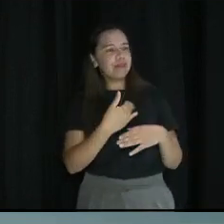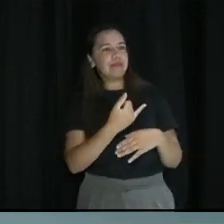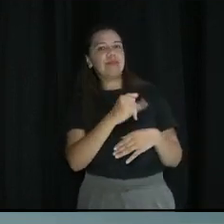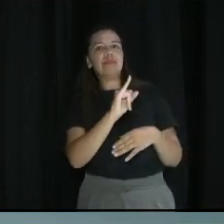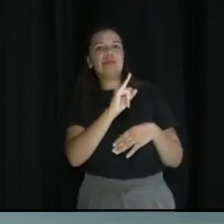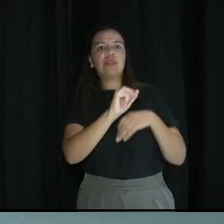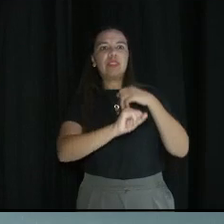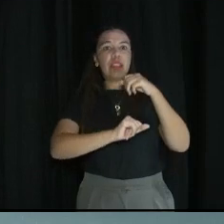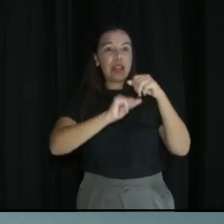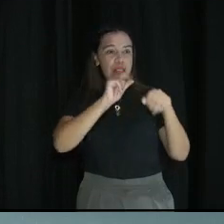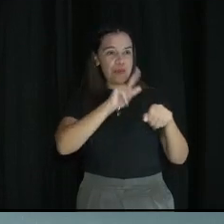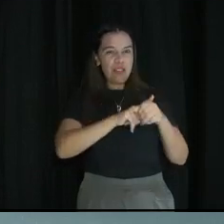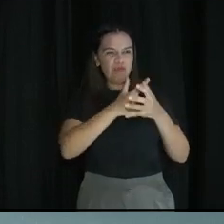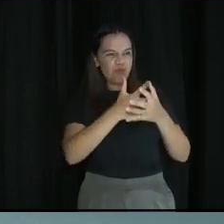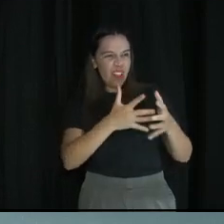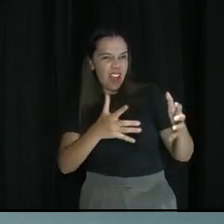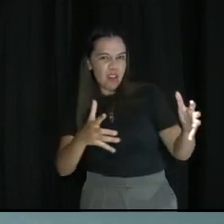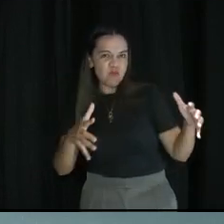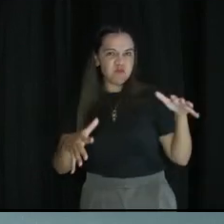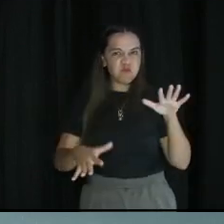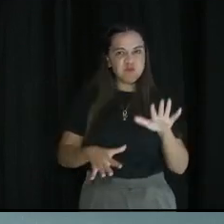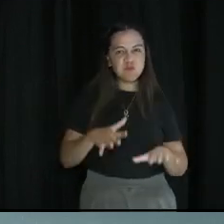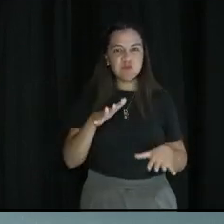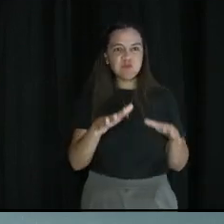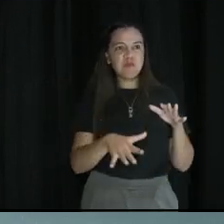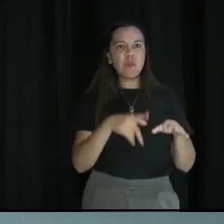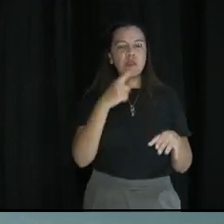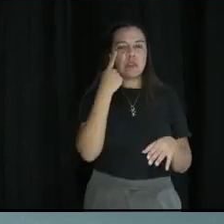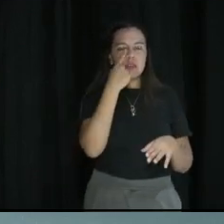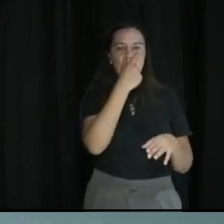tipo tienen la posibilidad de elegir